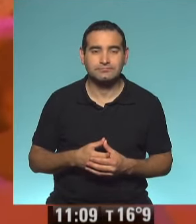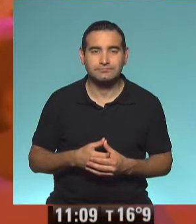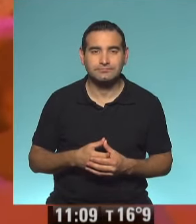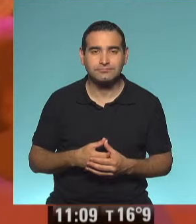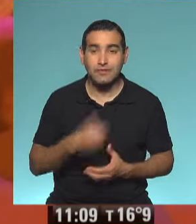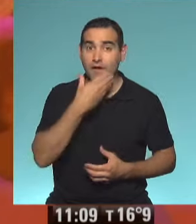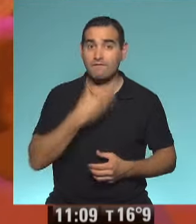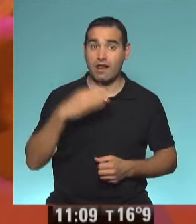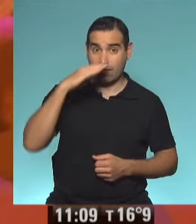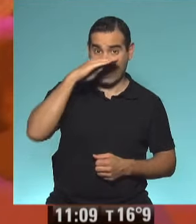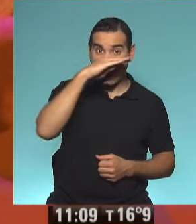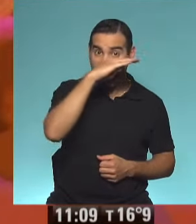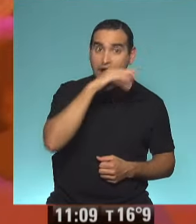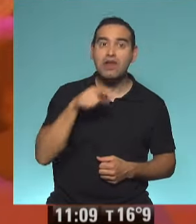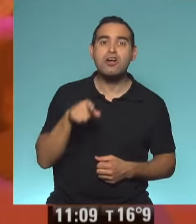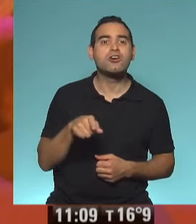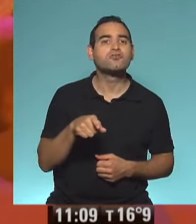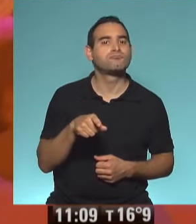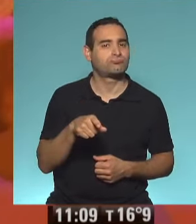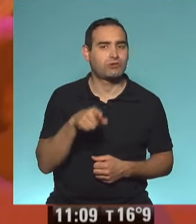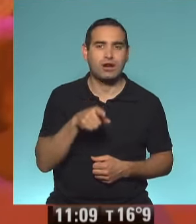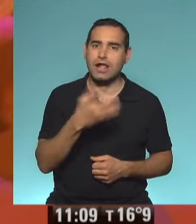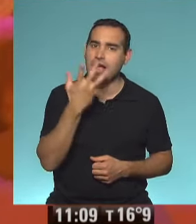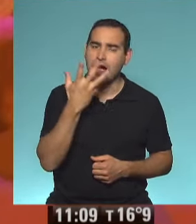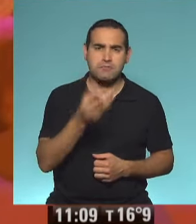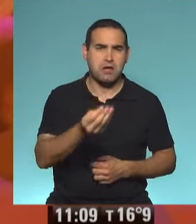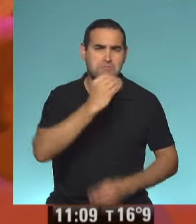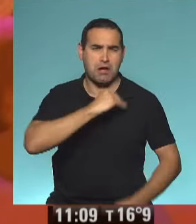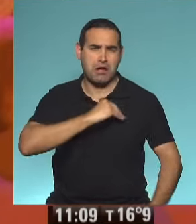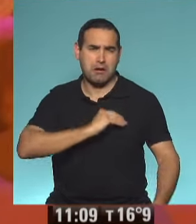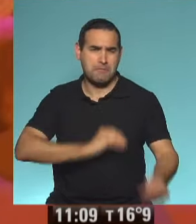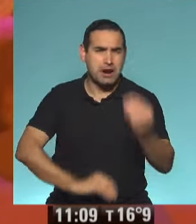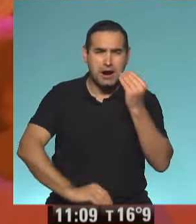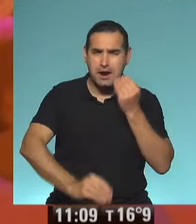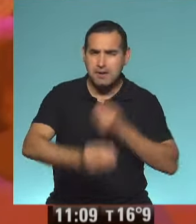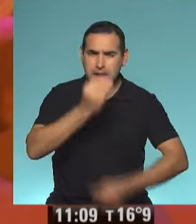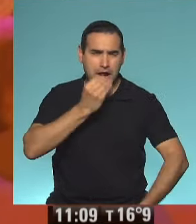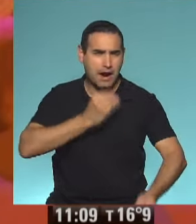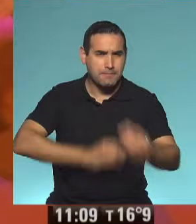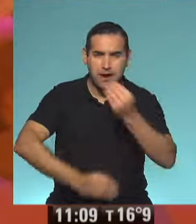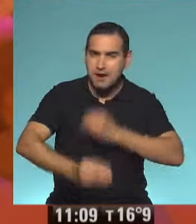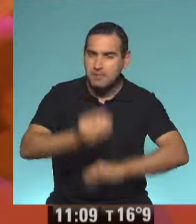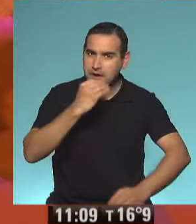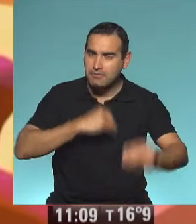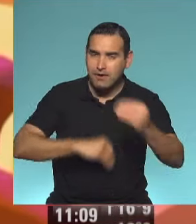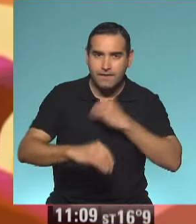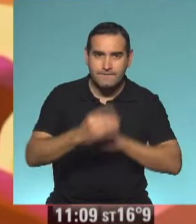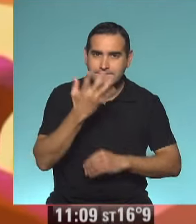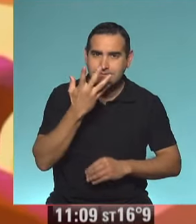Barba Negra, en cambio, devoraba un buñuelo tras otro con formidable gula.